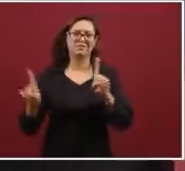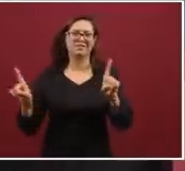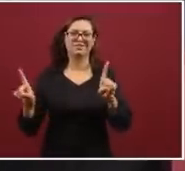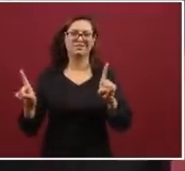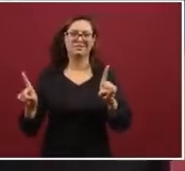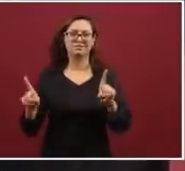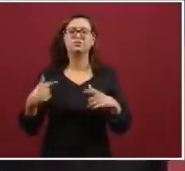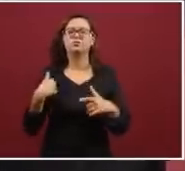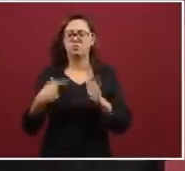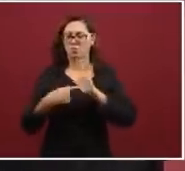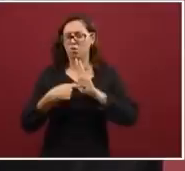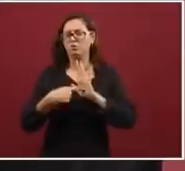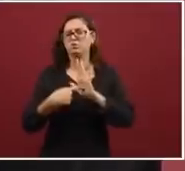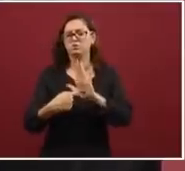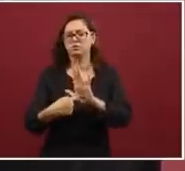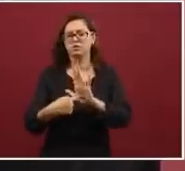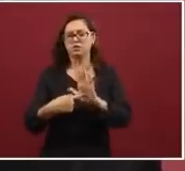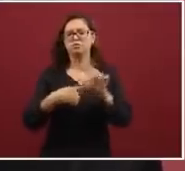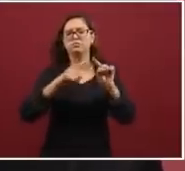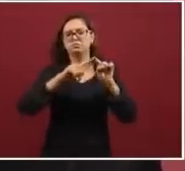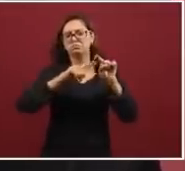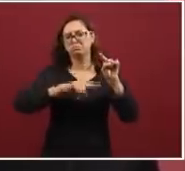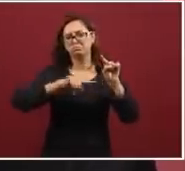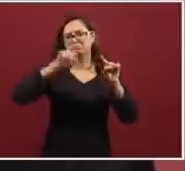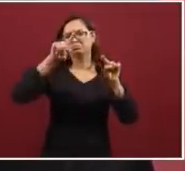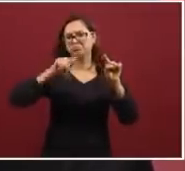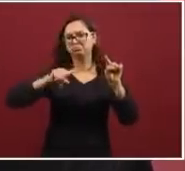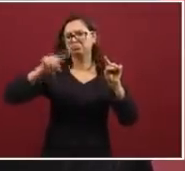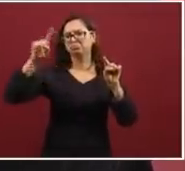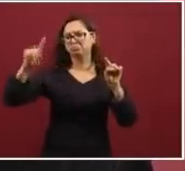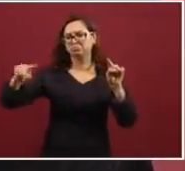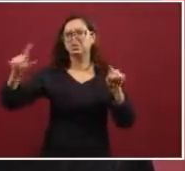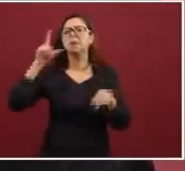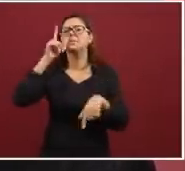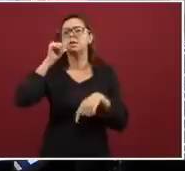les voy a mostrar toda la serie mañana.